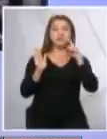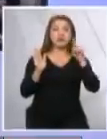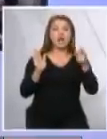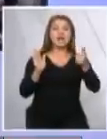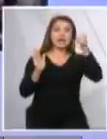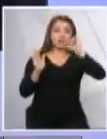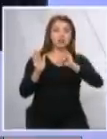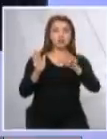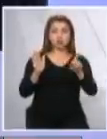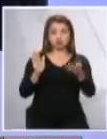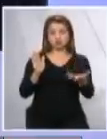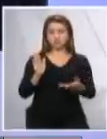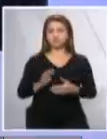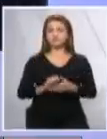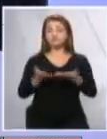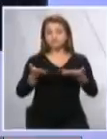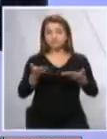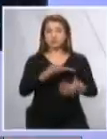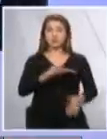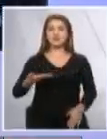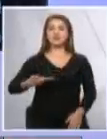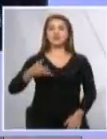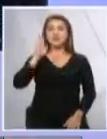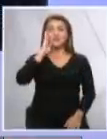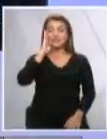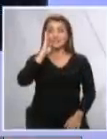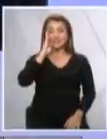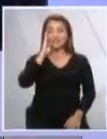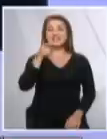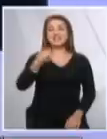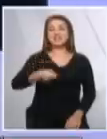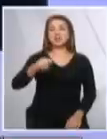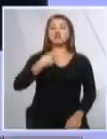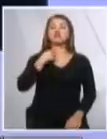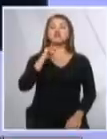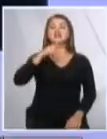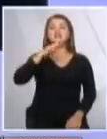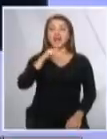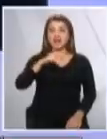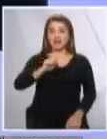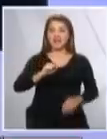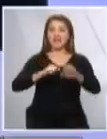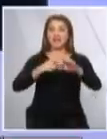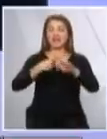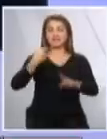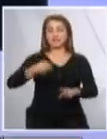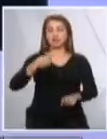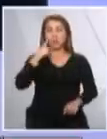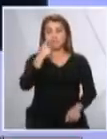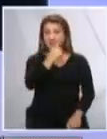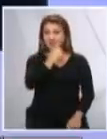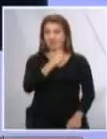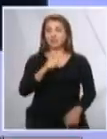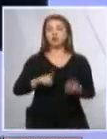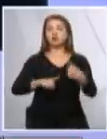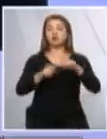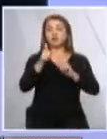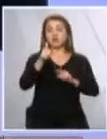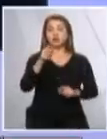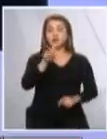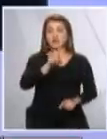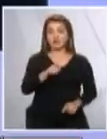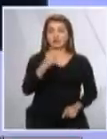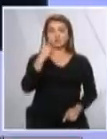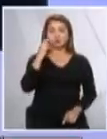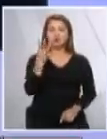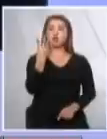penal. Ahí están la presidenta Bachelet, el senador Quintana, la ex ministra Matthei y el director de Impuestos Internos. Son los cuatro